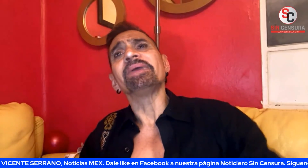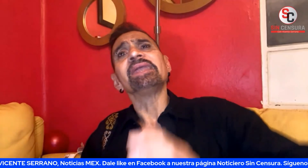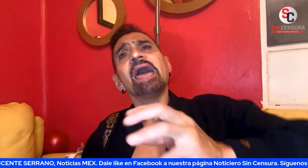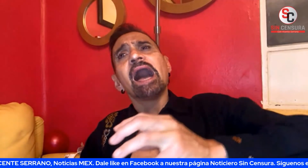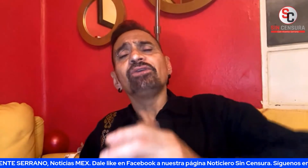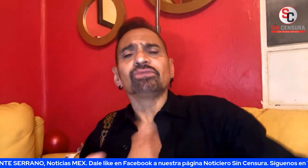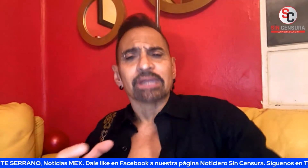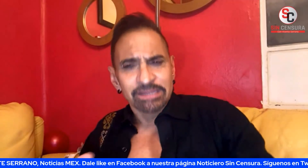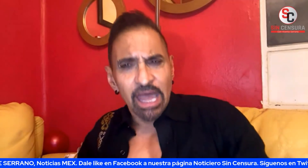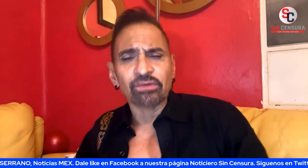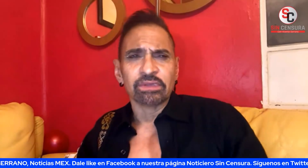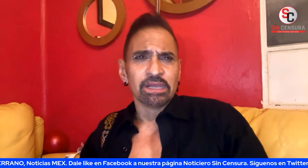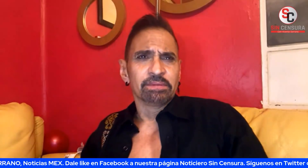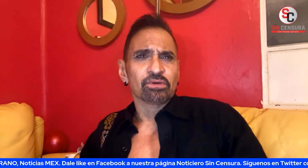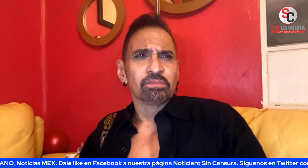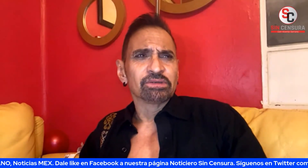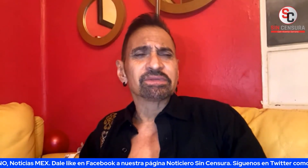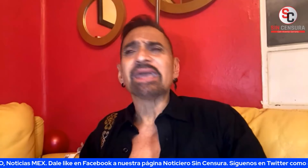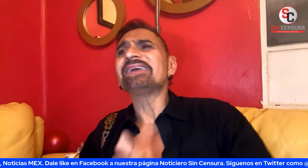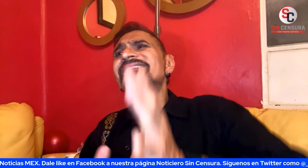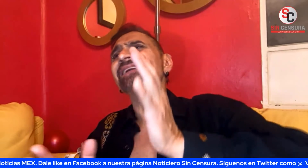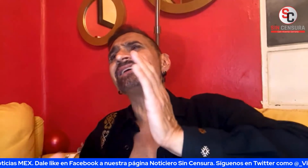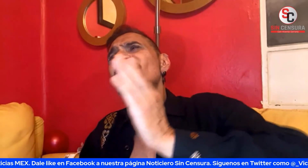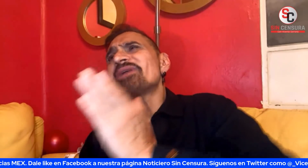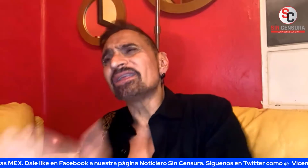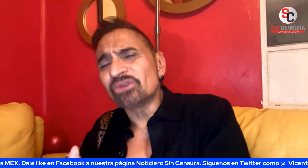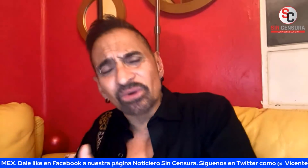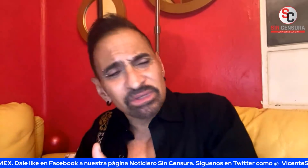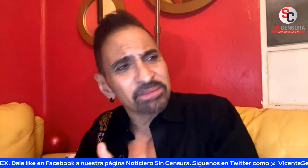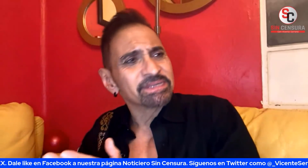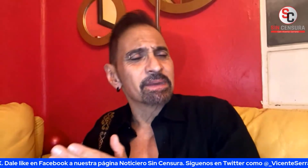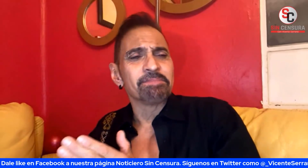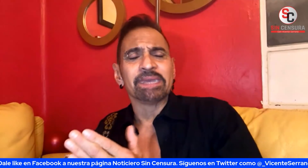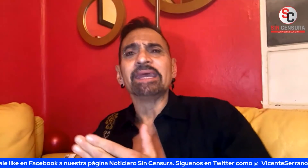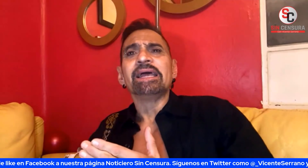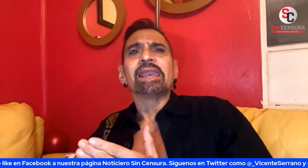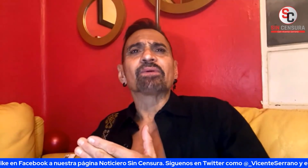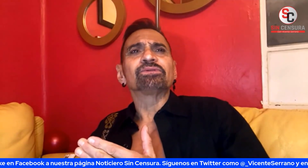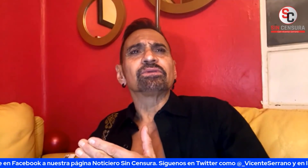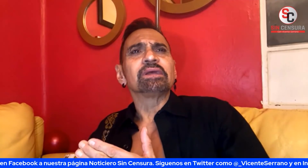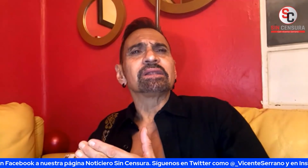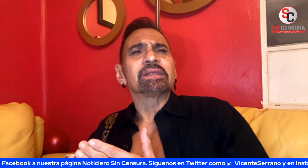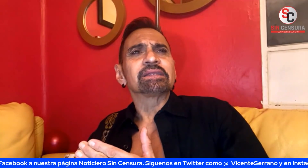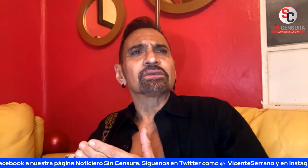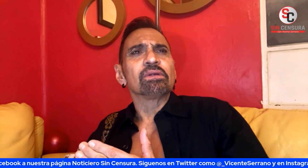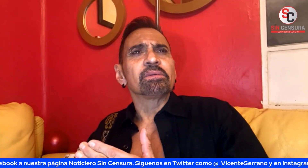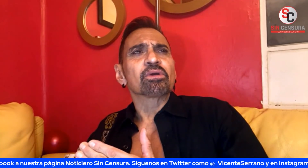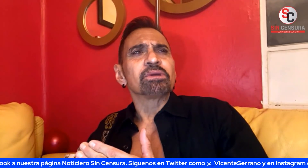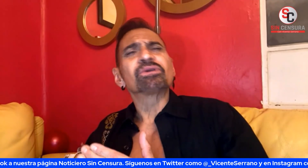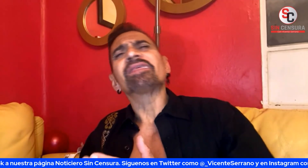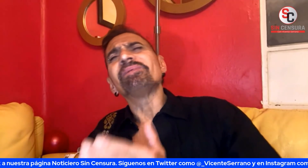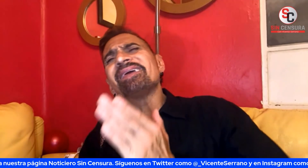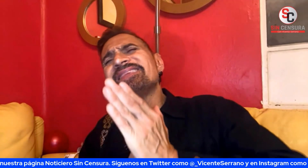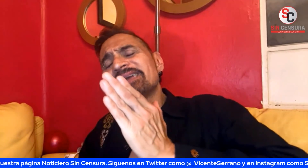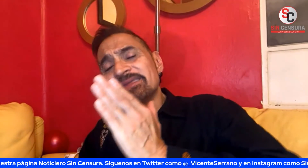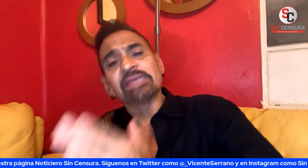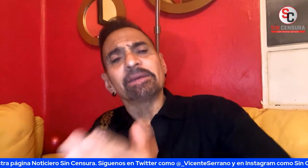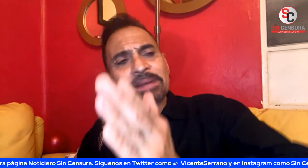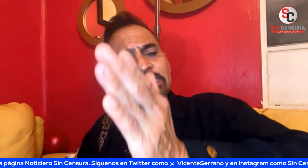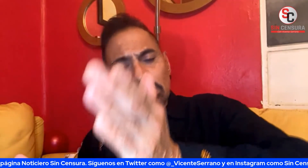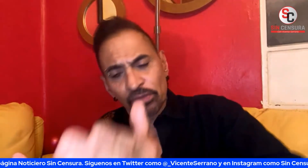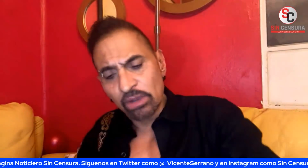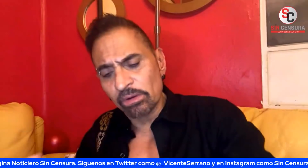porque también hay un tratado de libre comercio. O sea, y están ignorando otra vez también la cuestión del Tratado de Libre Comercio, que deberían